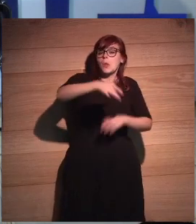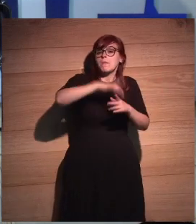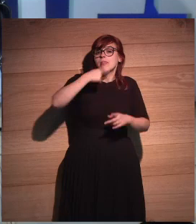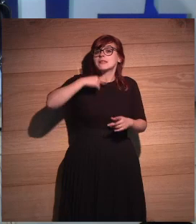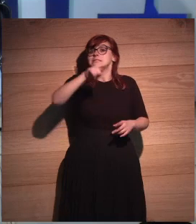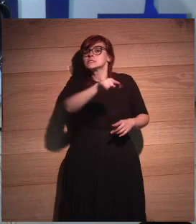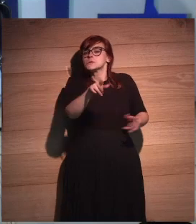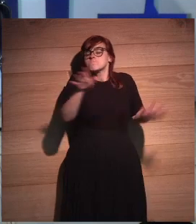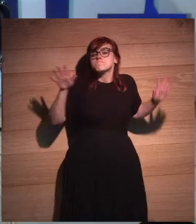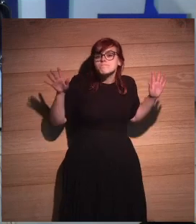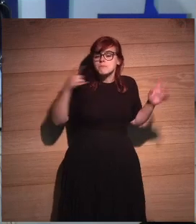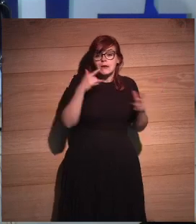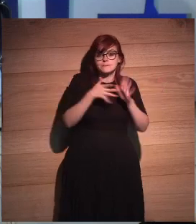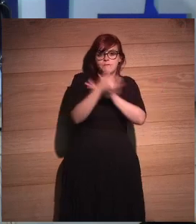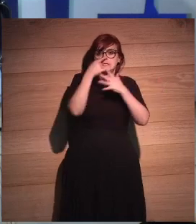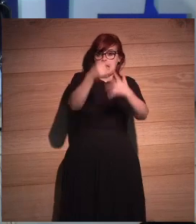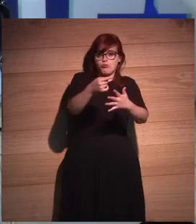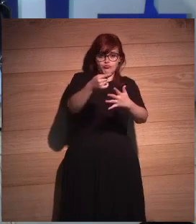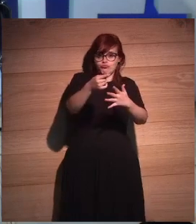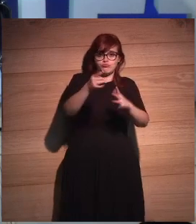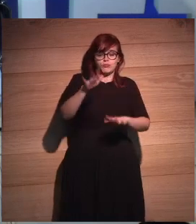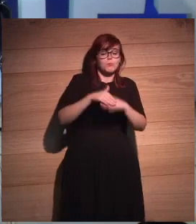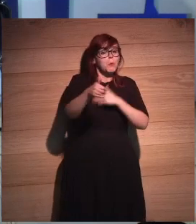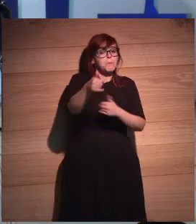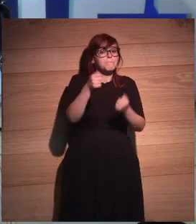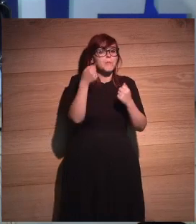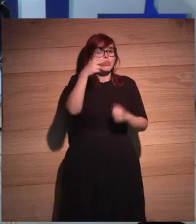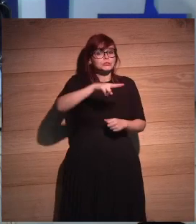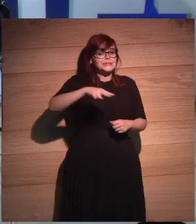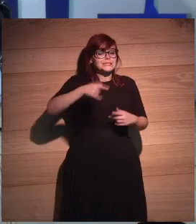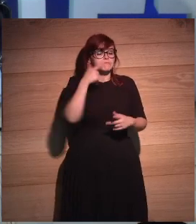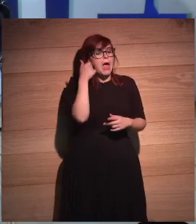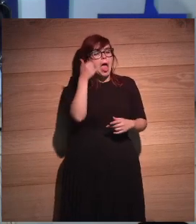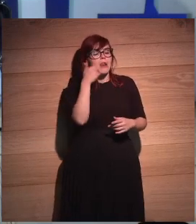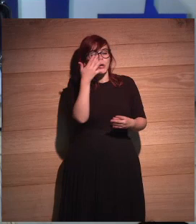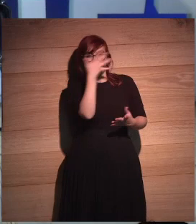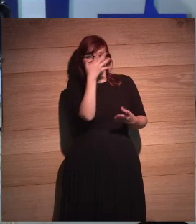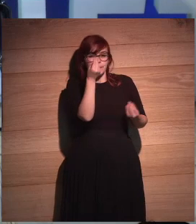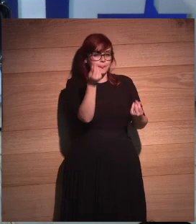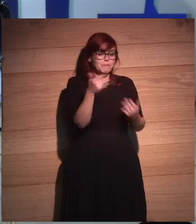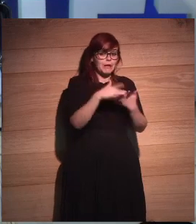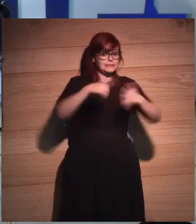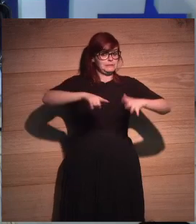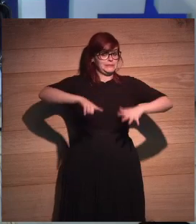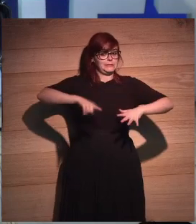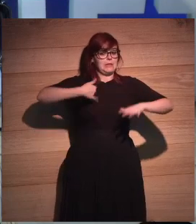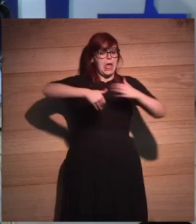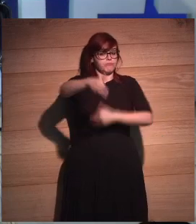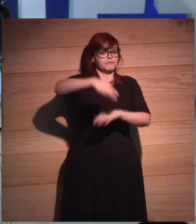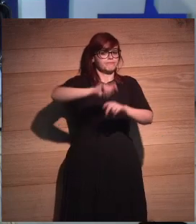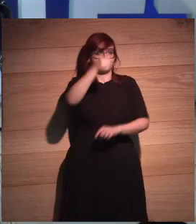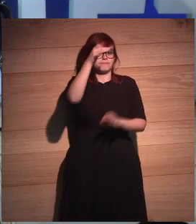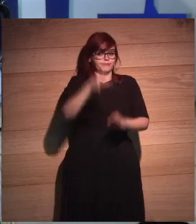no, ¿vale? Tampoco va a pasar 6 años, va a pasar, en lo que os decía, en 2 meses veremos algo y en 6